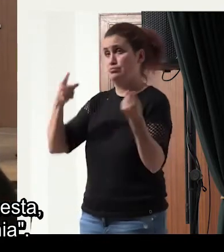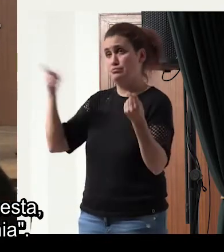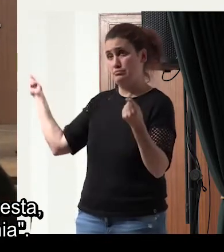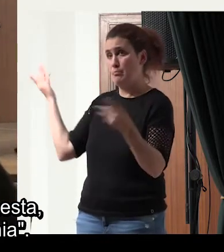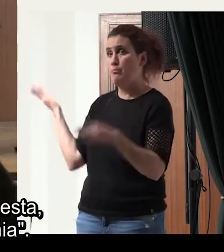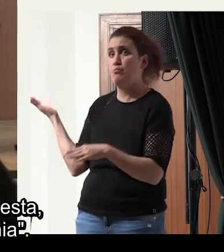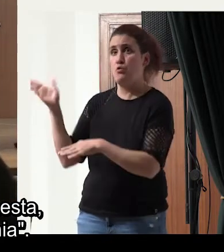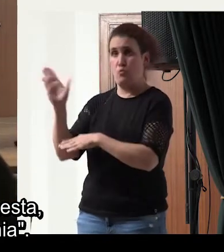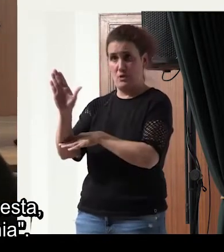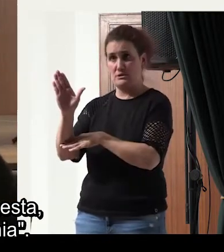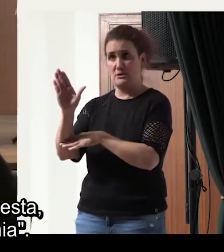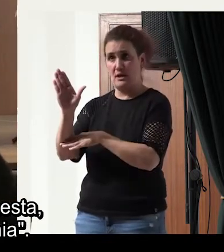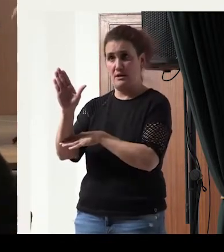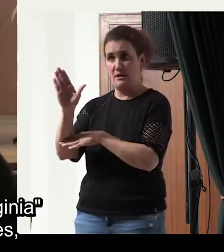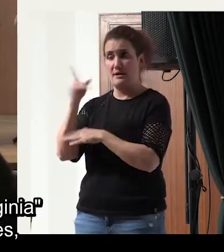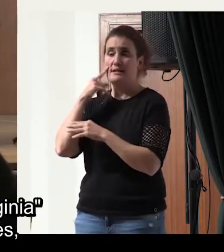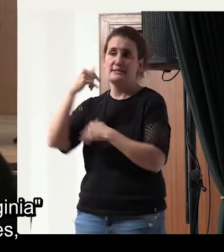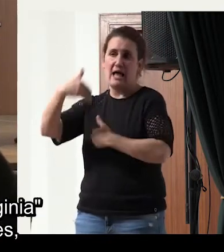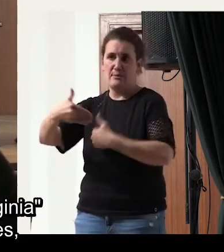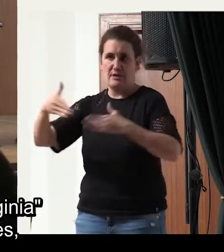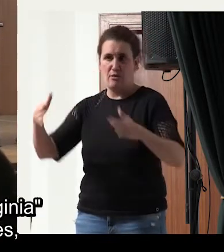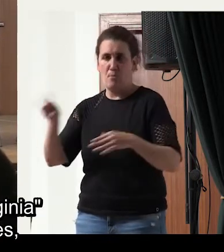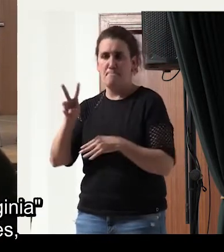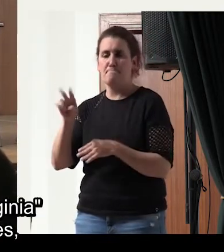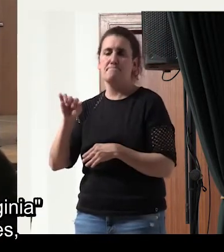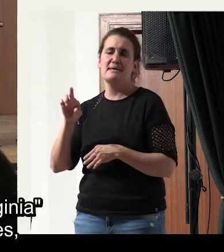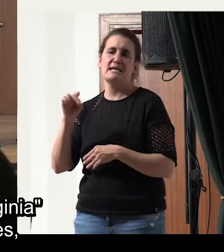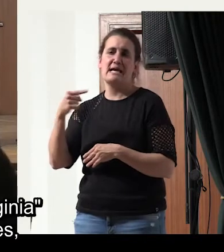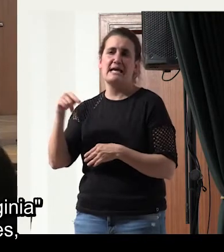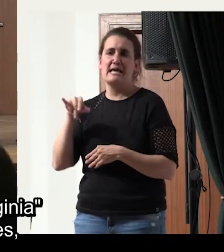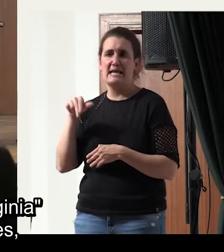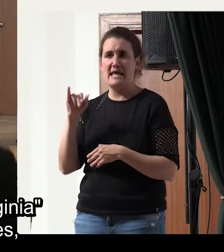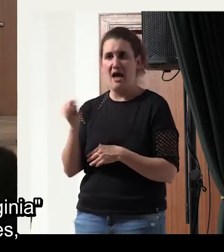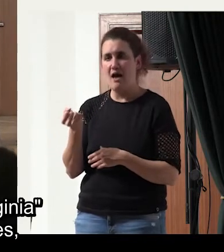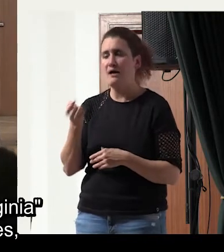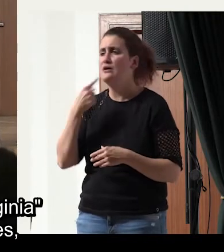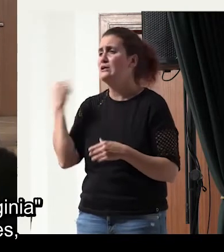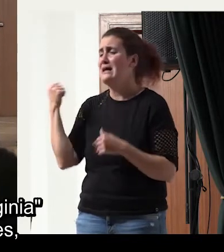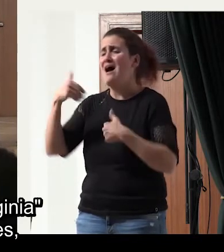que es la habitación de Virginia. Entonces, la habitación de Virginia es...